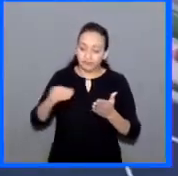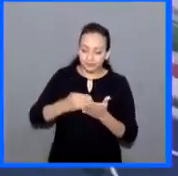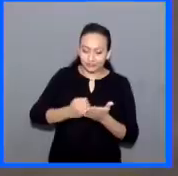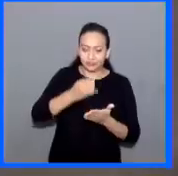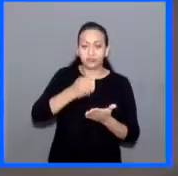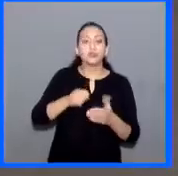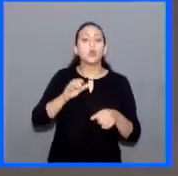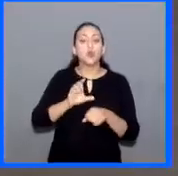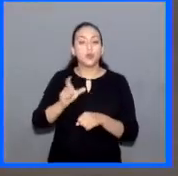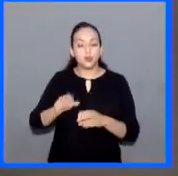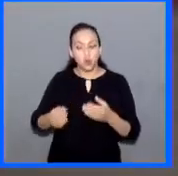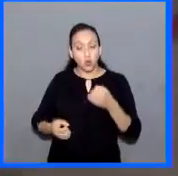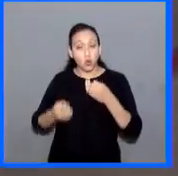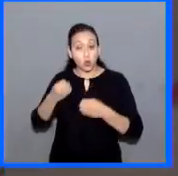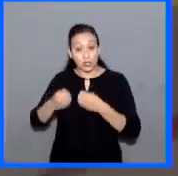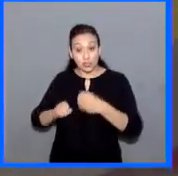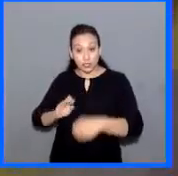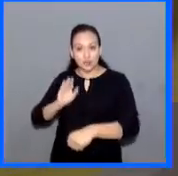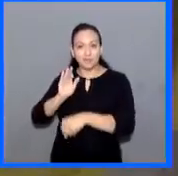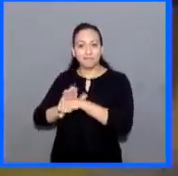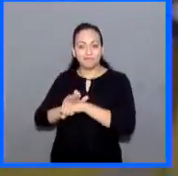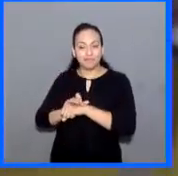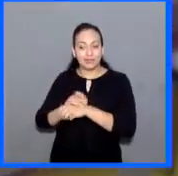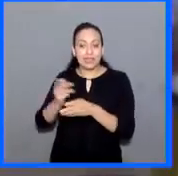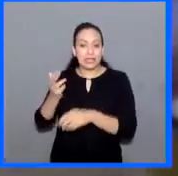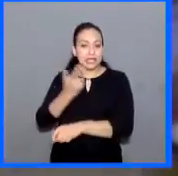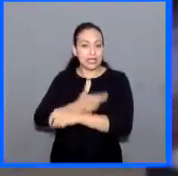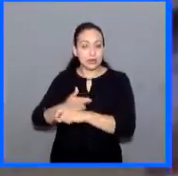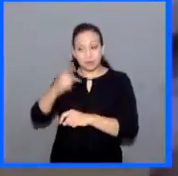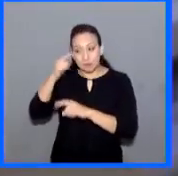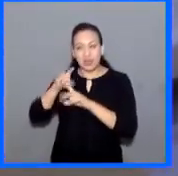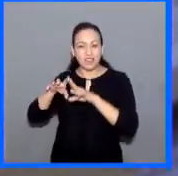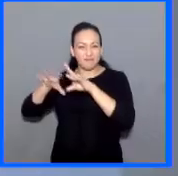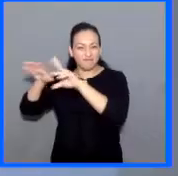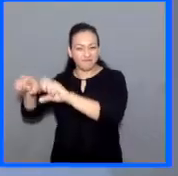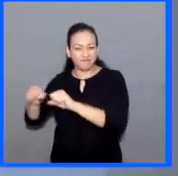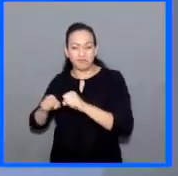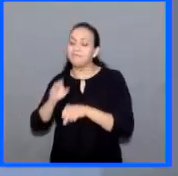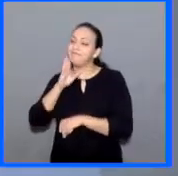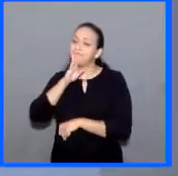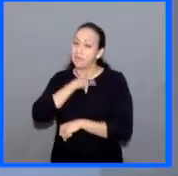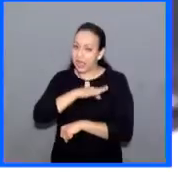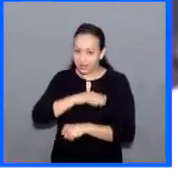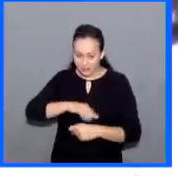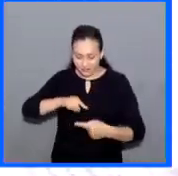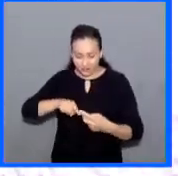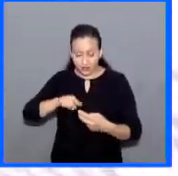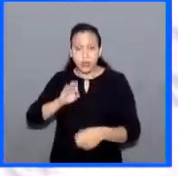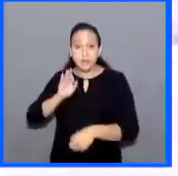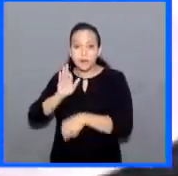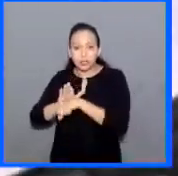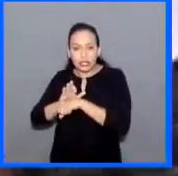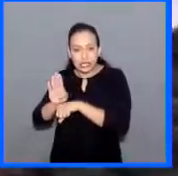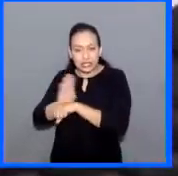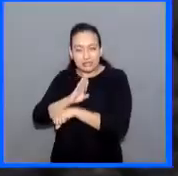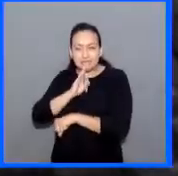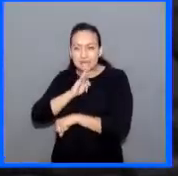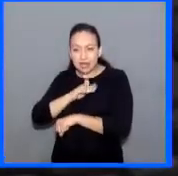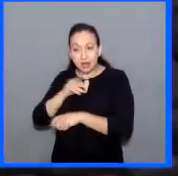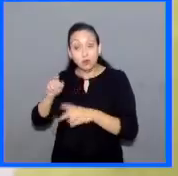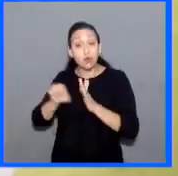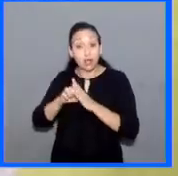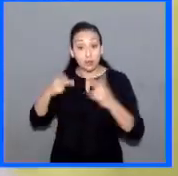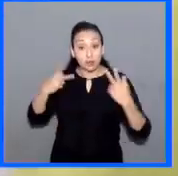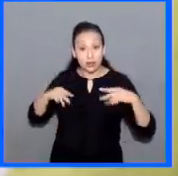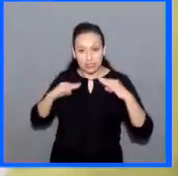de amparo que entorpecían procesos de extradición en forma indebida y que otorgaban beneficios cuestionables a personas sujetas a